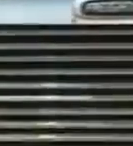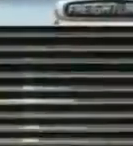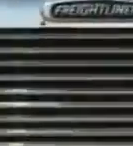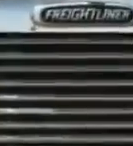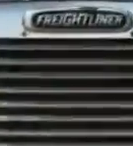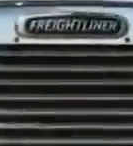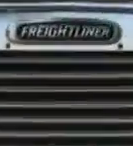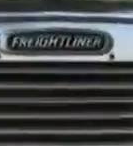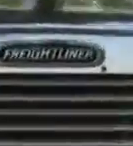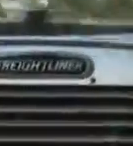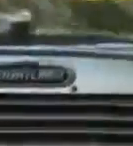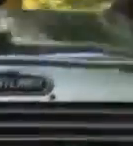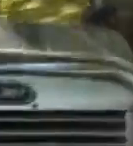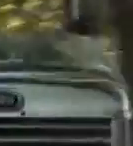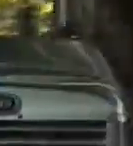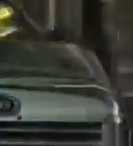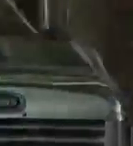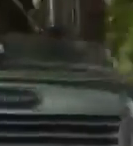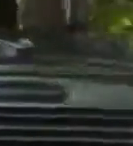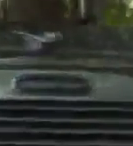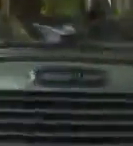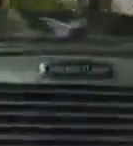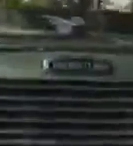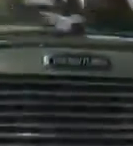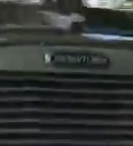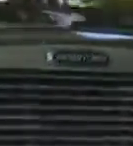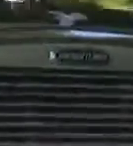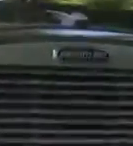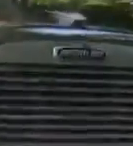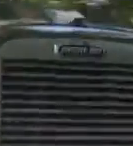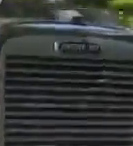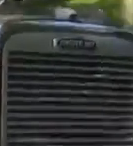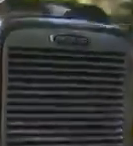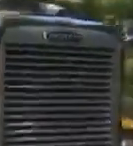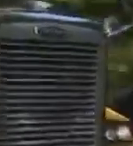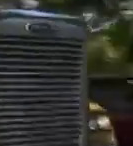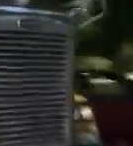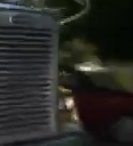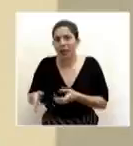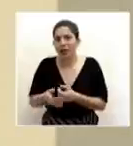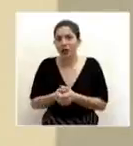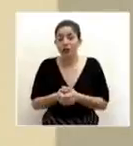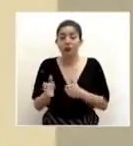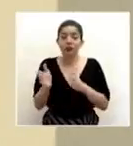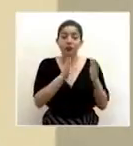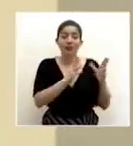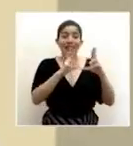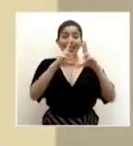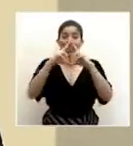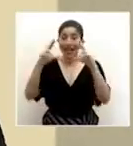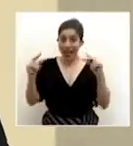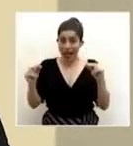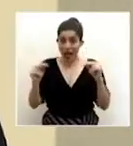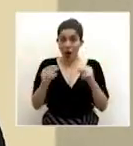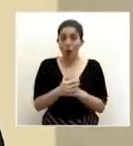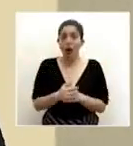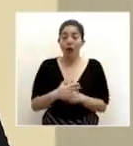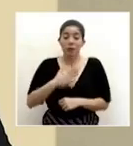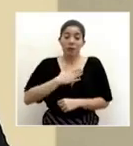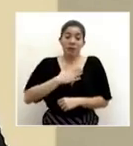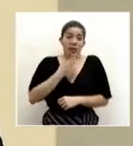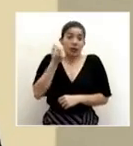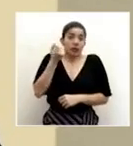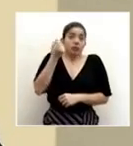inmediata en Paso Canoas, se pueden unir otros países de la región, como por ejemplo Nicaragua. Tanto a Nicaragua,